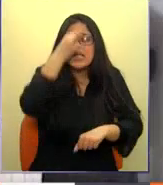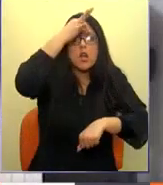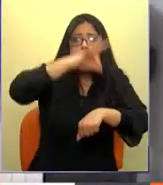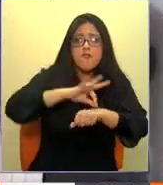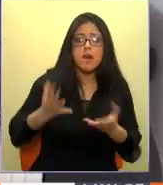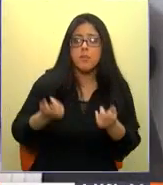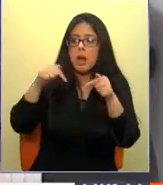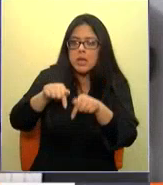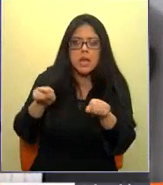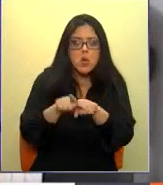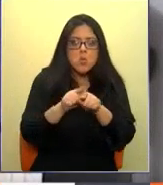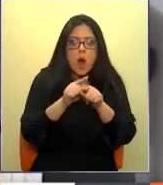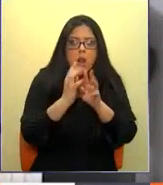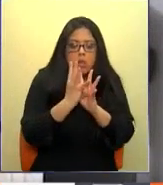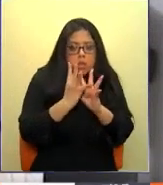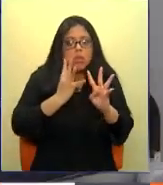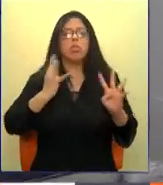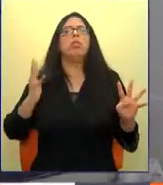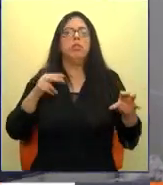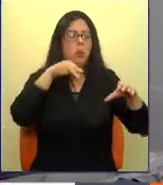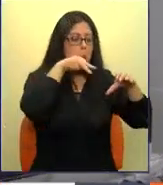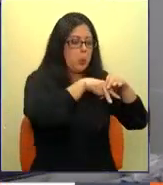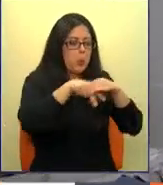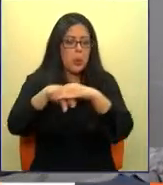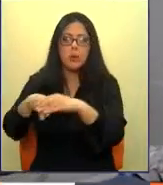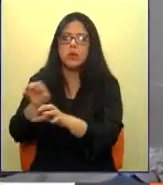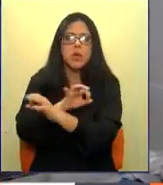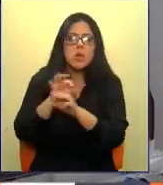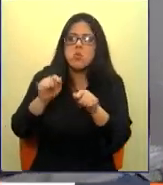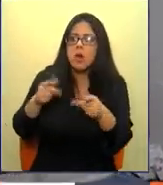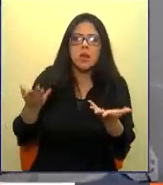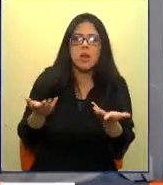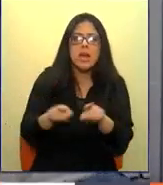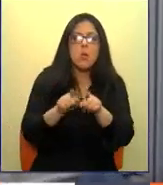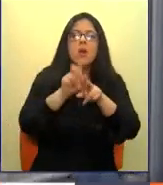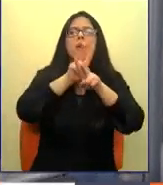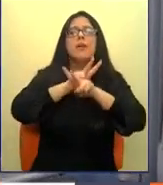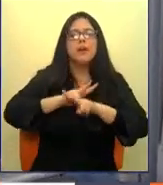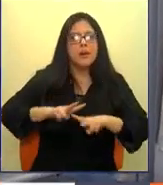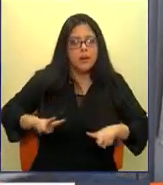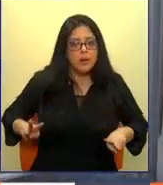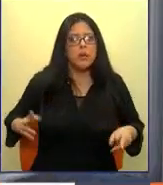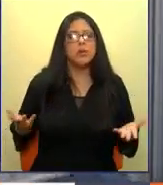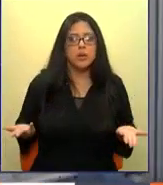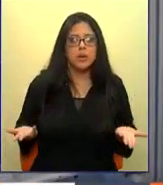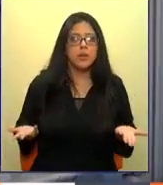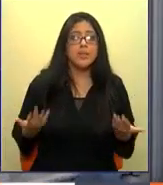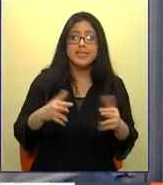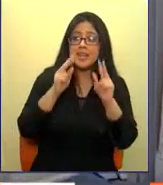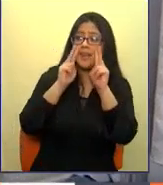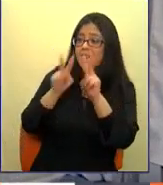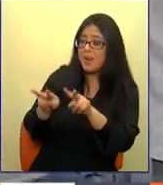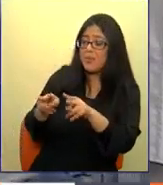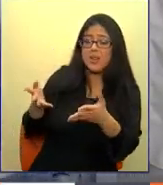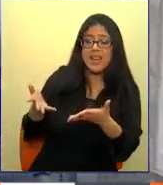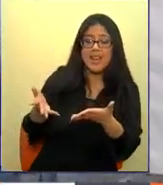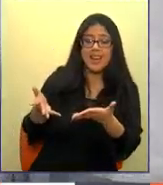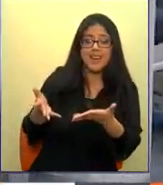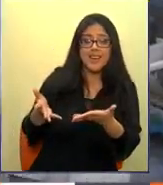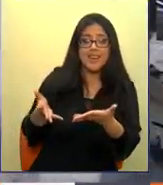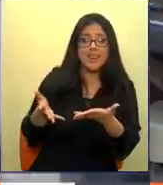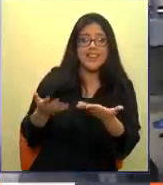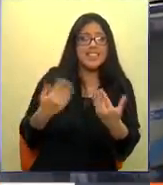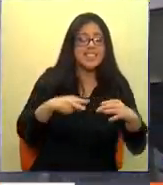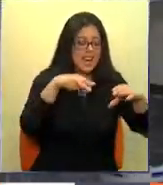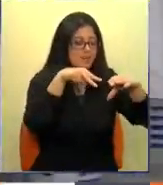estuvo repleto. O sea, aquí, y esto nunca hubo un respiro aquí, como se ha podido ver esta semana, en la que ya podemos ver un poco de camillas